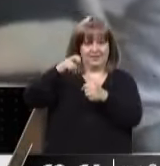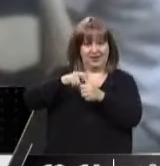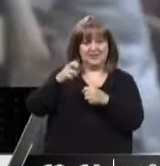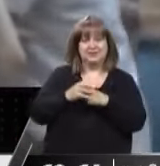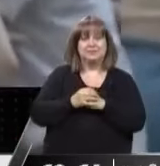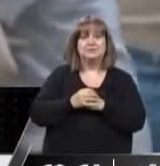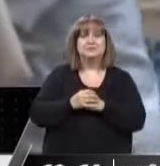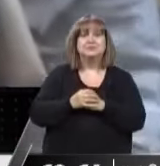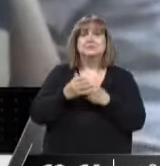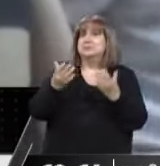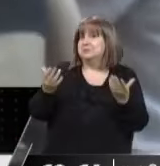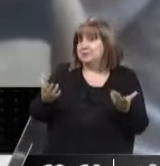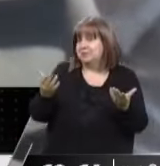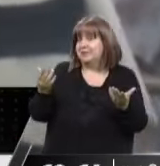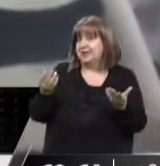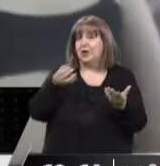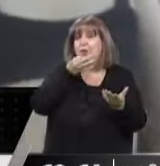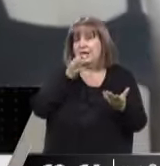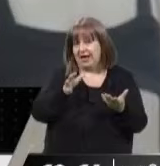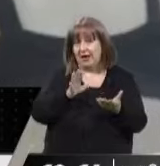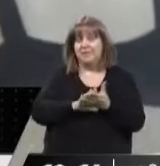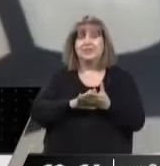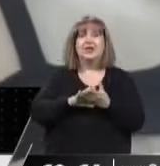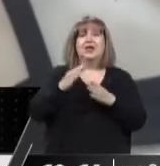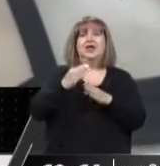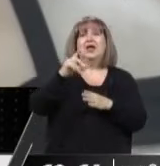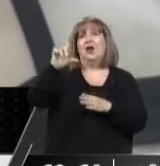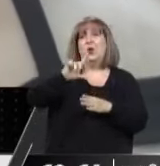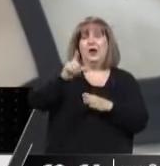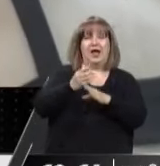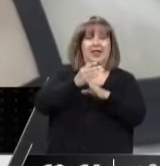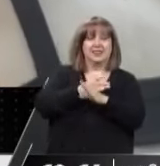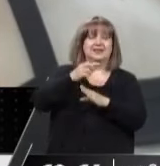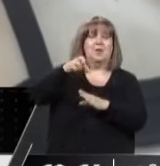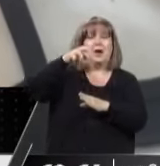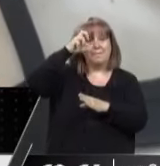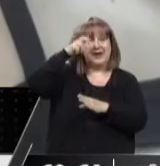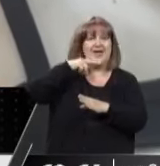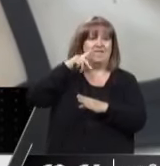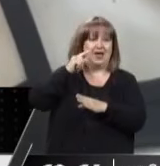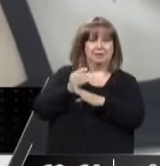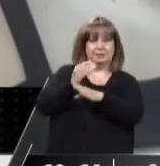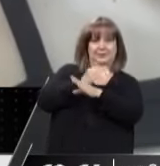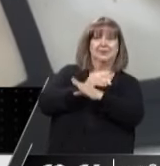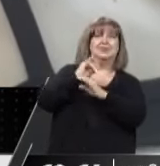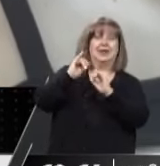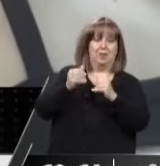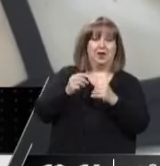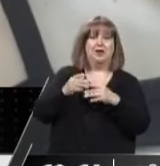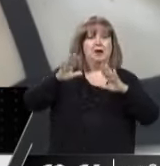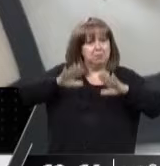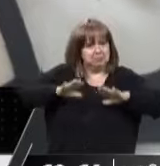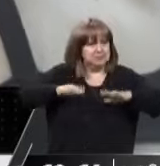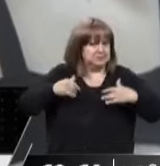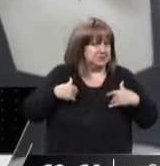sí. Así que si querés, y para la previa del lunes, digamos. No, sí, para la previa también vamos a estar, así